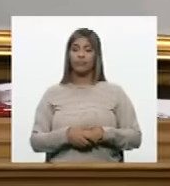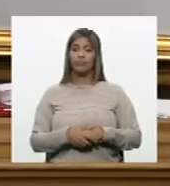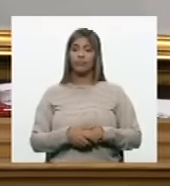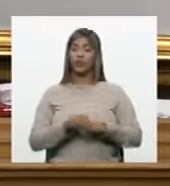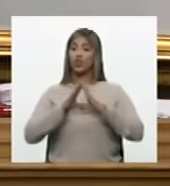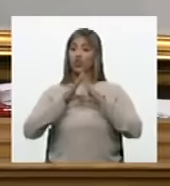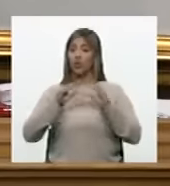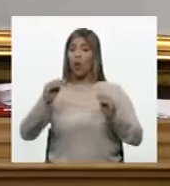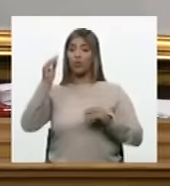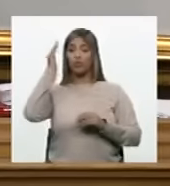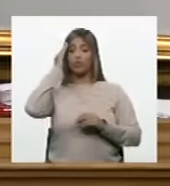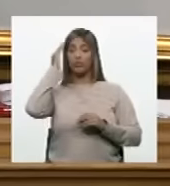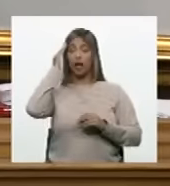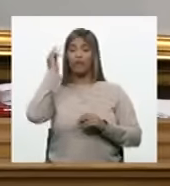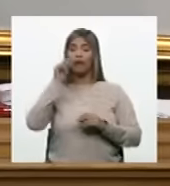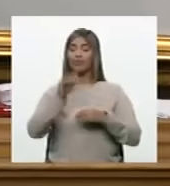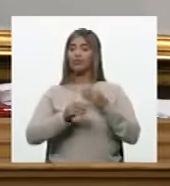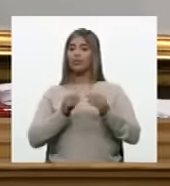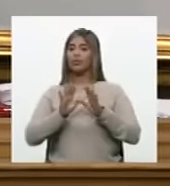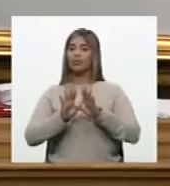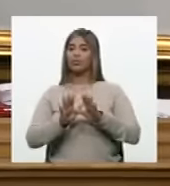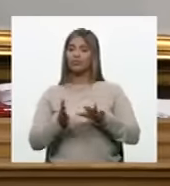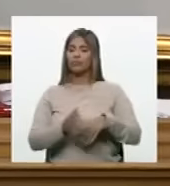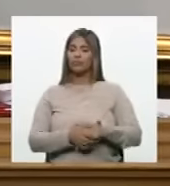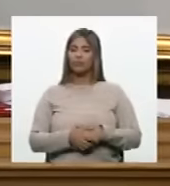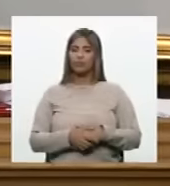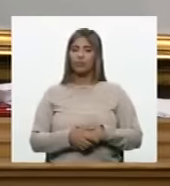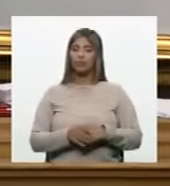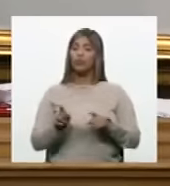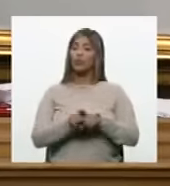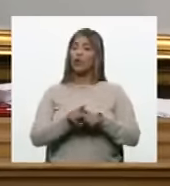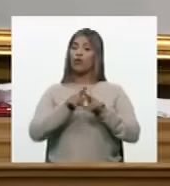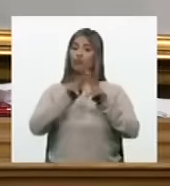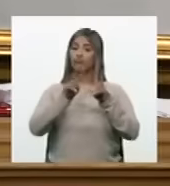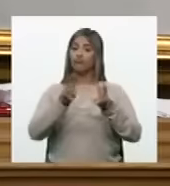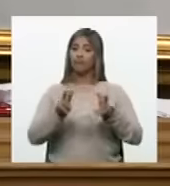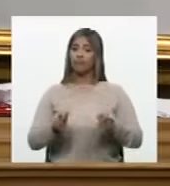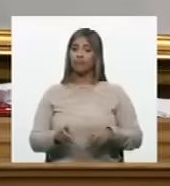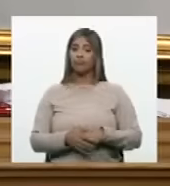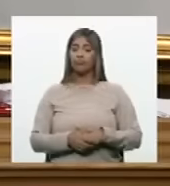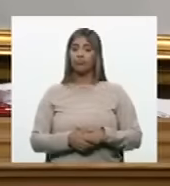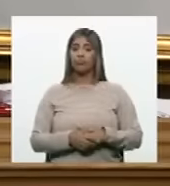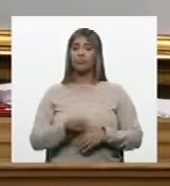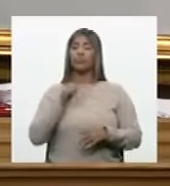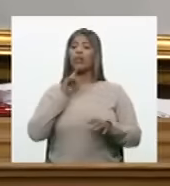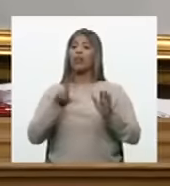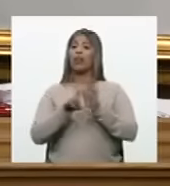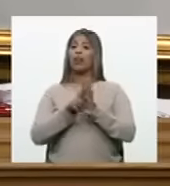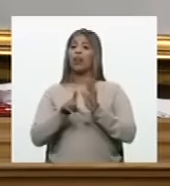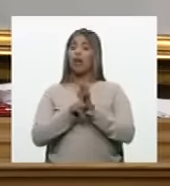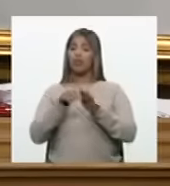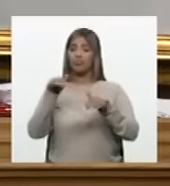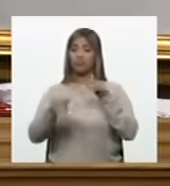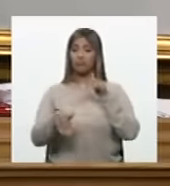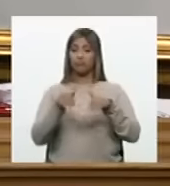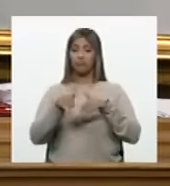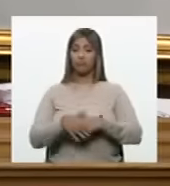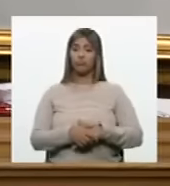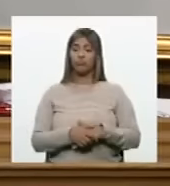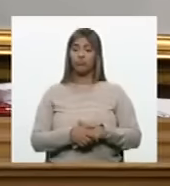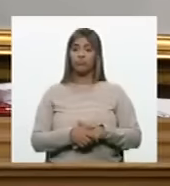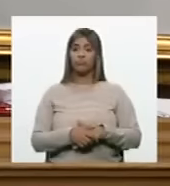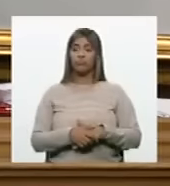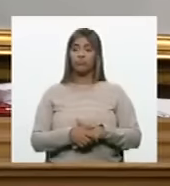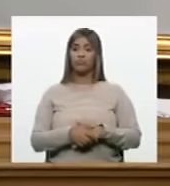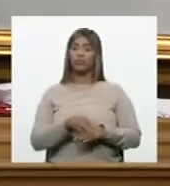Todos sabemos que estos son momentos de revisión de nuestra legislación electoral, a